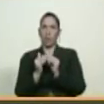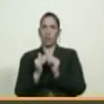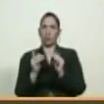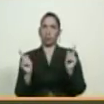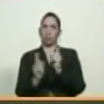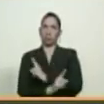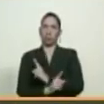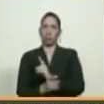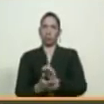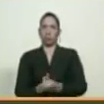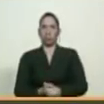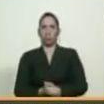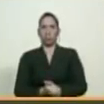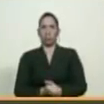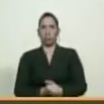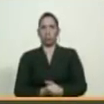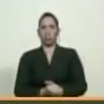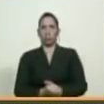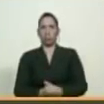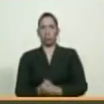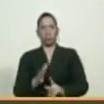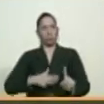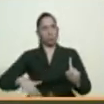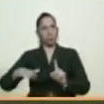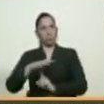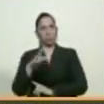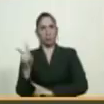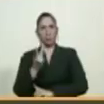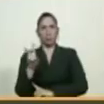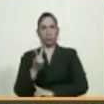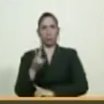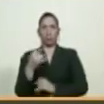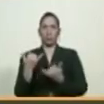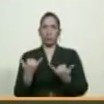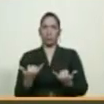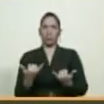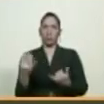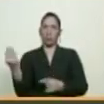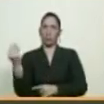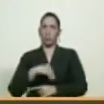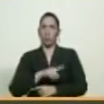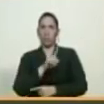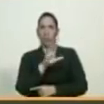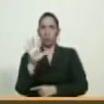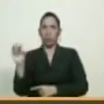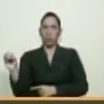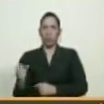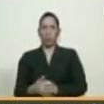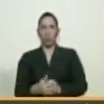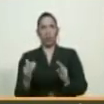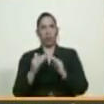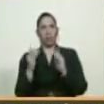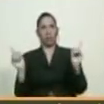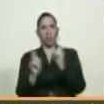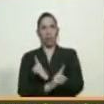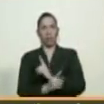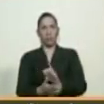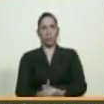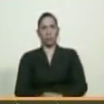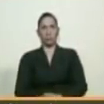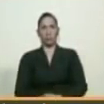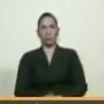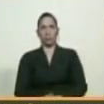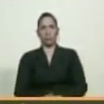de masificación en todo el territorio nacional. Actualmente tenemos más de 150 casas de cambio operativas,